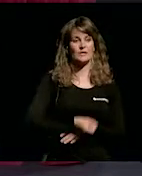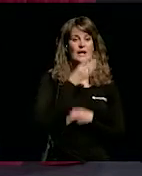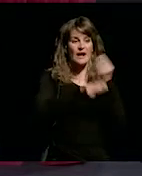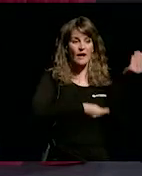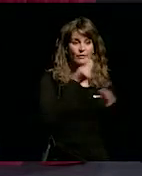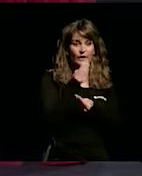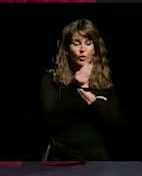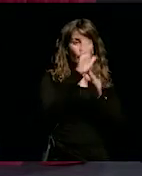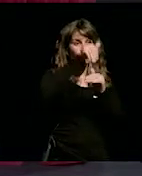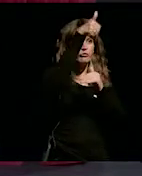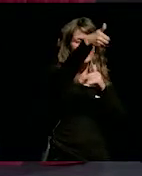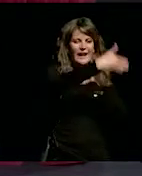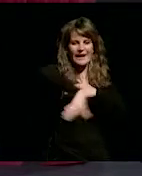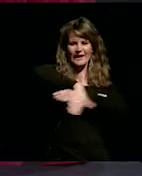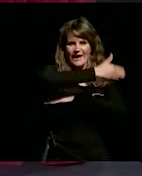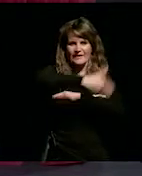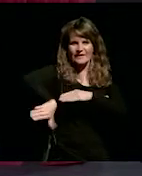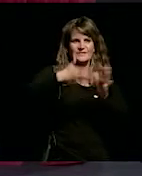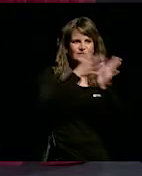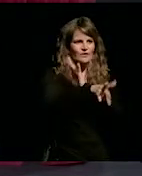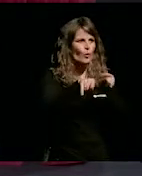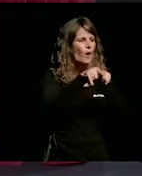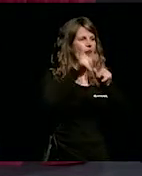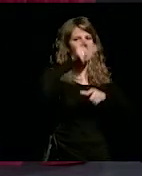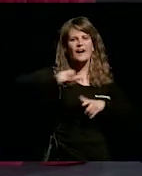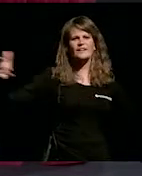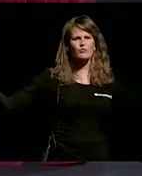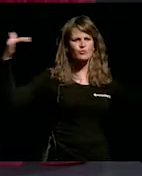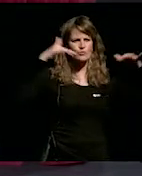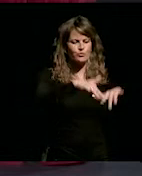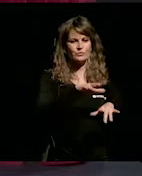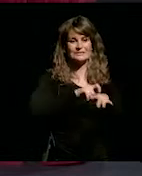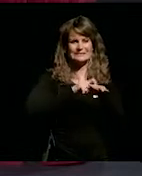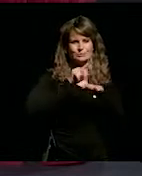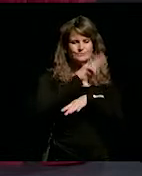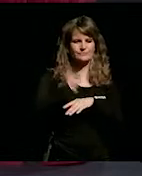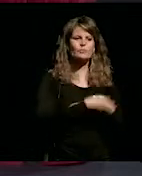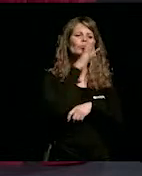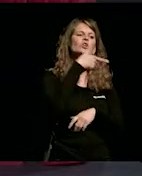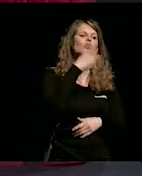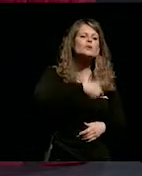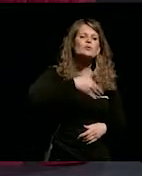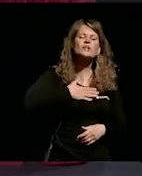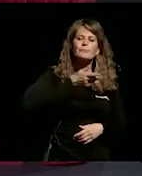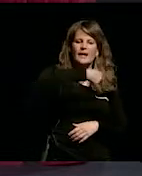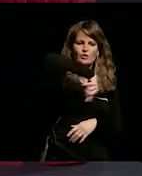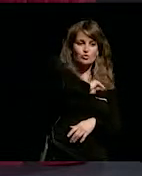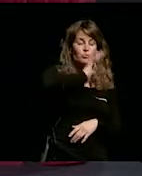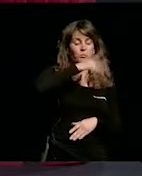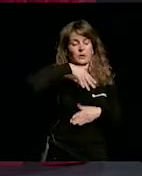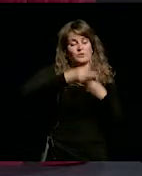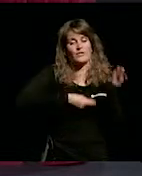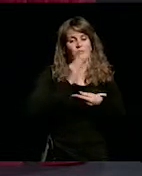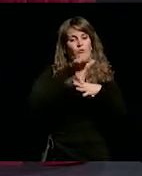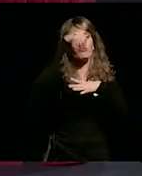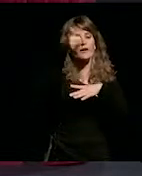Hacerlo fuera, en la calle, atrae a una gran cantidad de gente de todo tipo. Por eso es importante para nosotros, por eso lo hacemos fuera